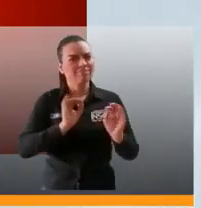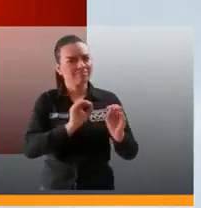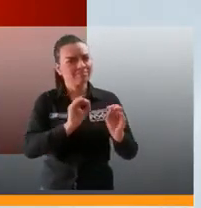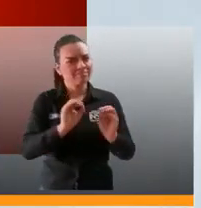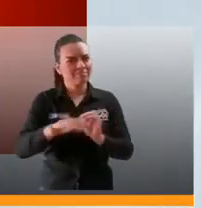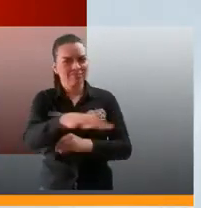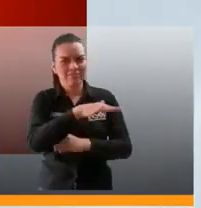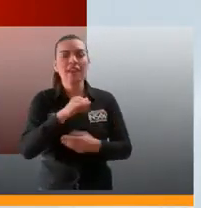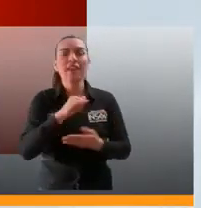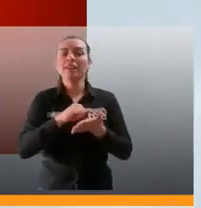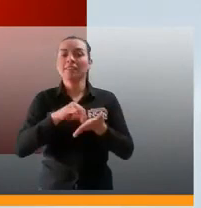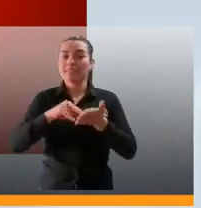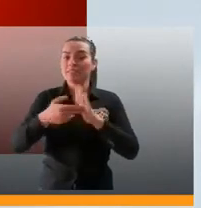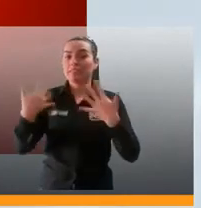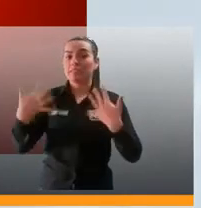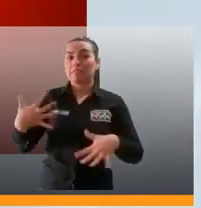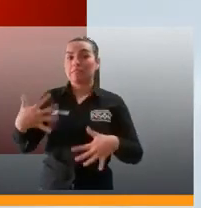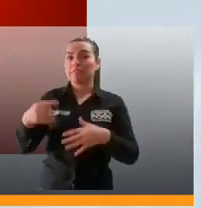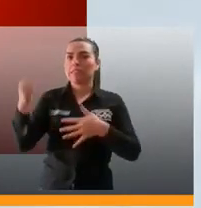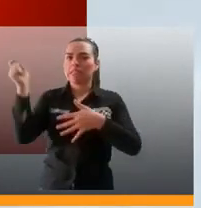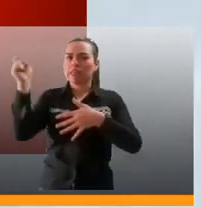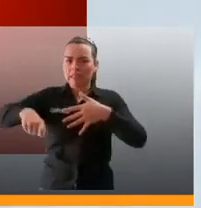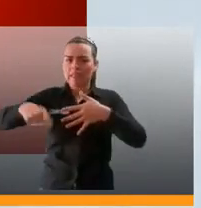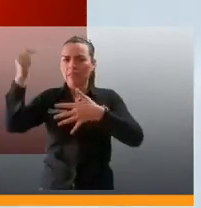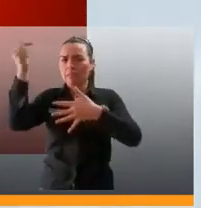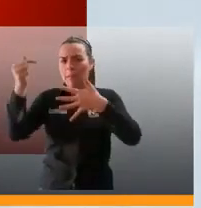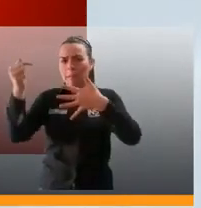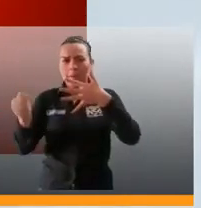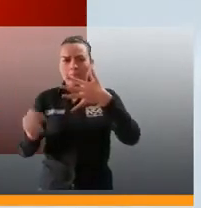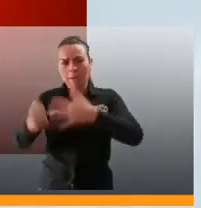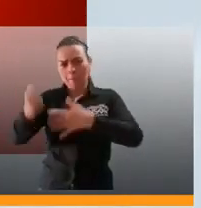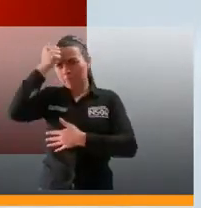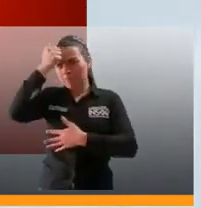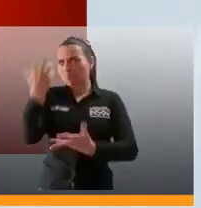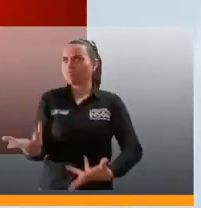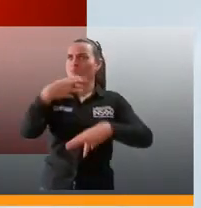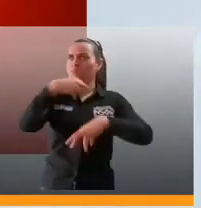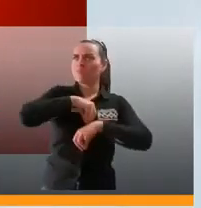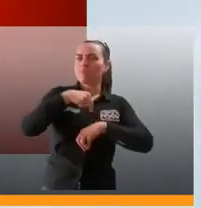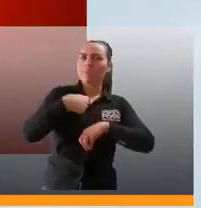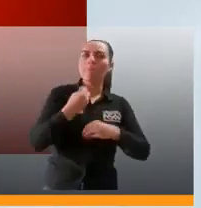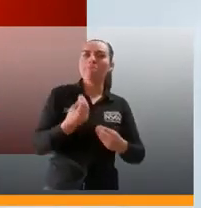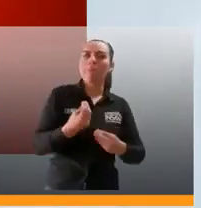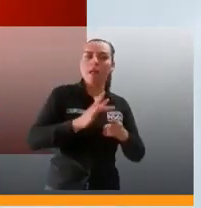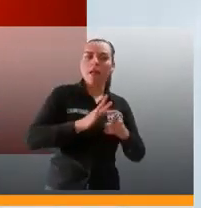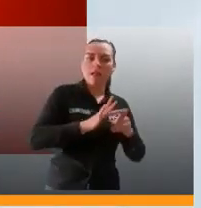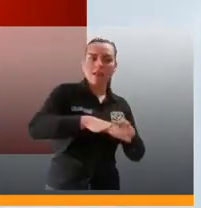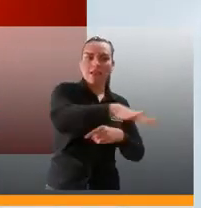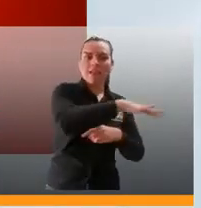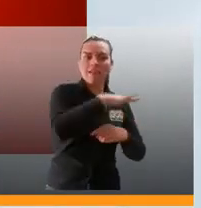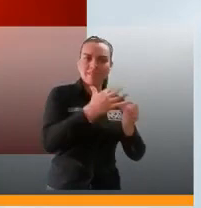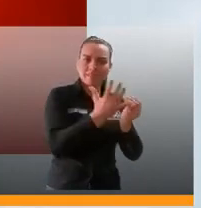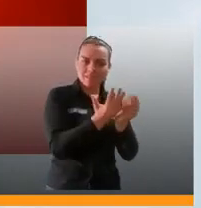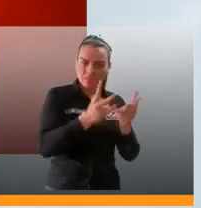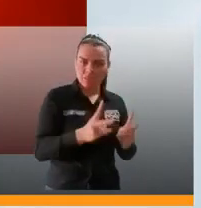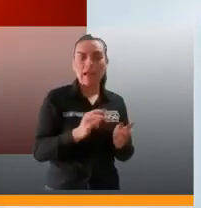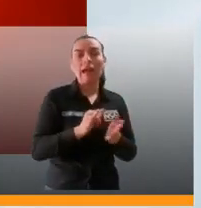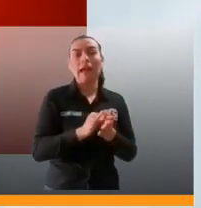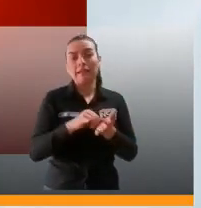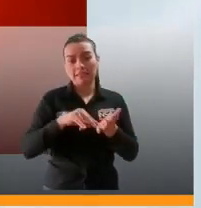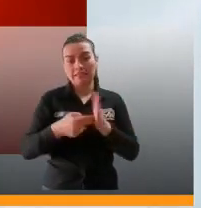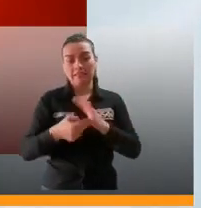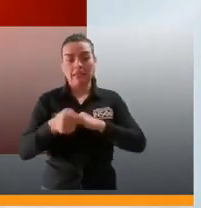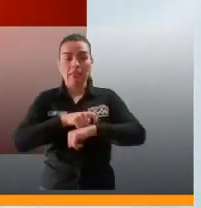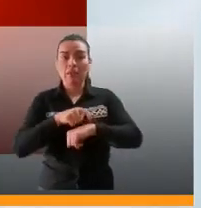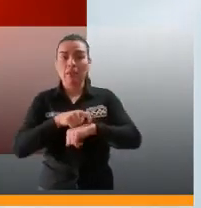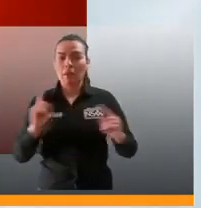acosados y que es mucha la información y que sabemos que esto se aceleró y que es muy poquito tiempo y que realmente hay que acompañarlo desde